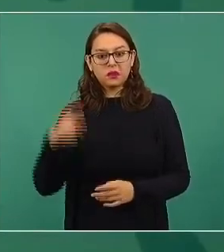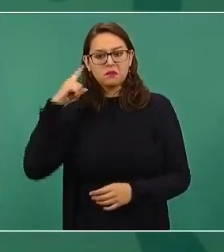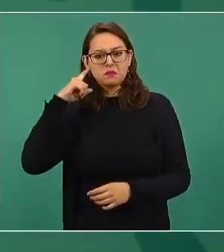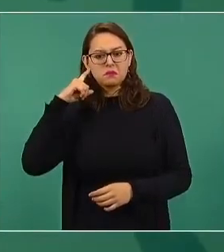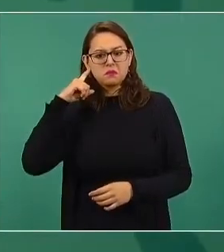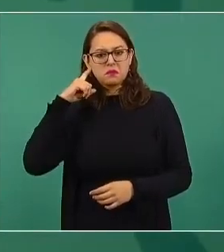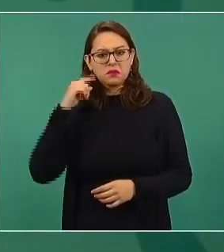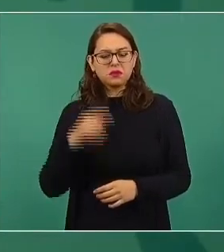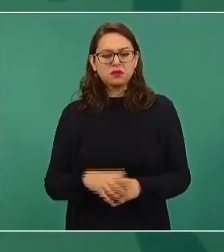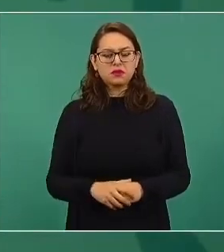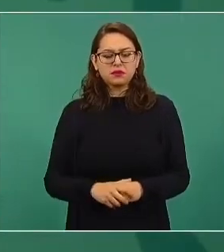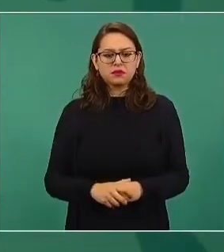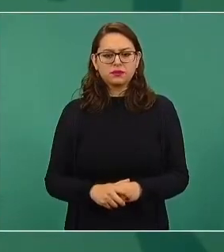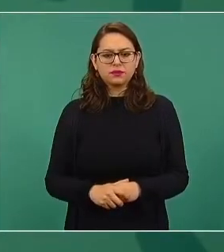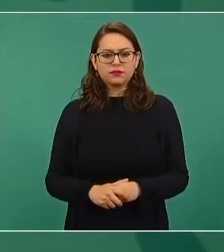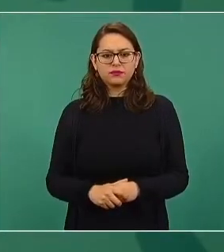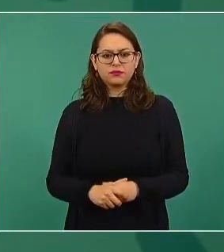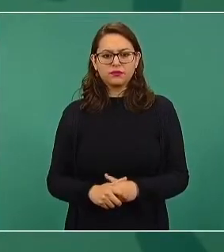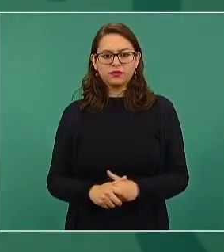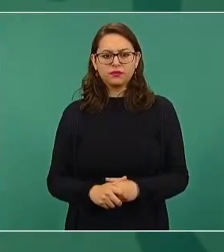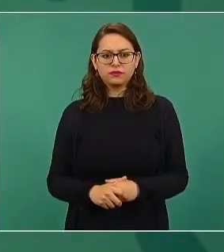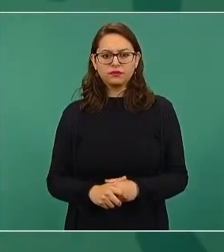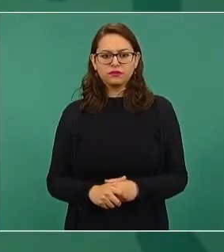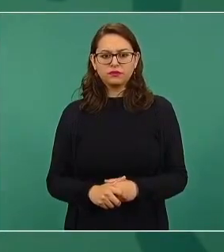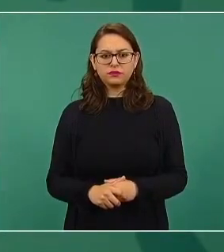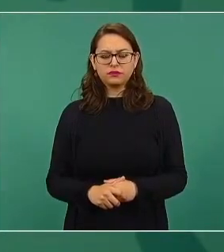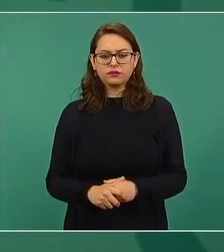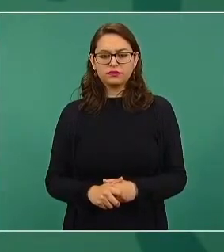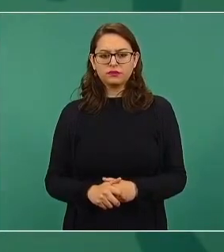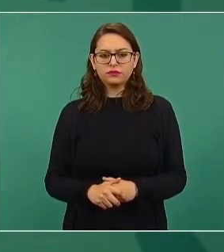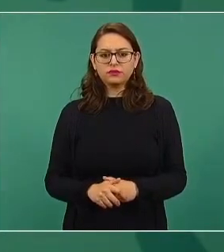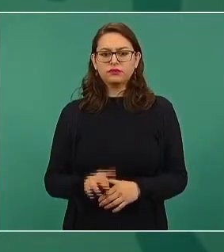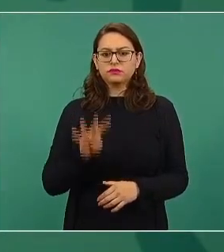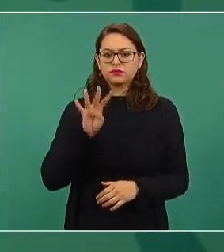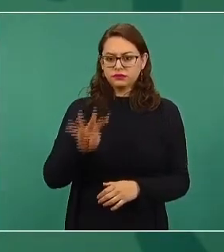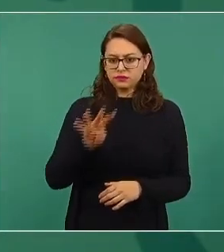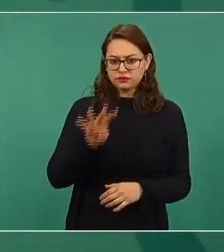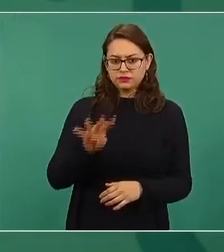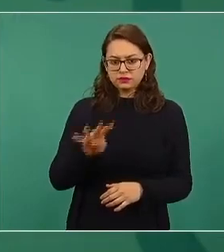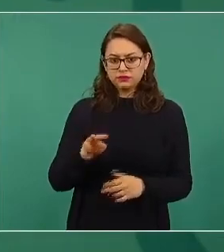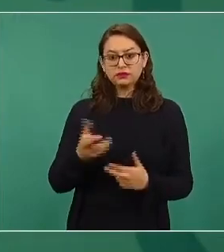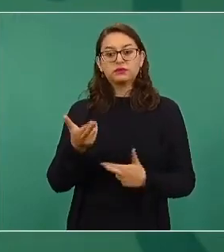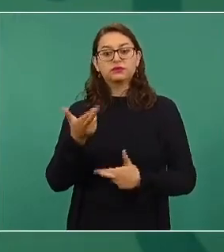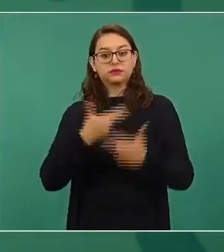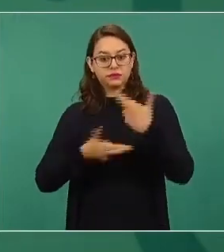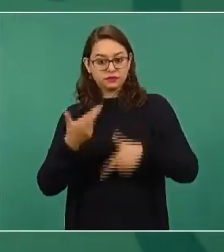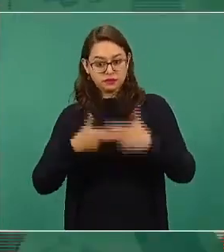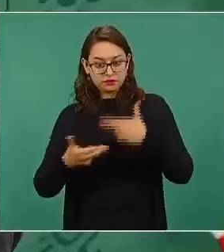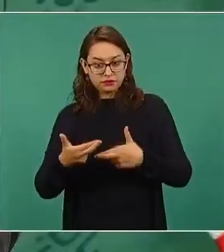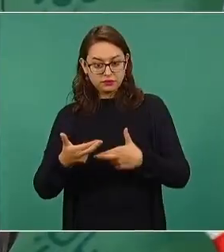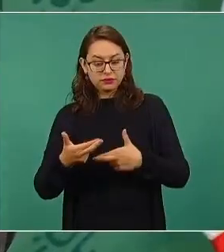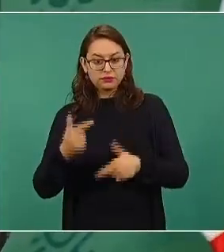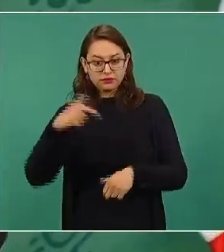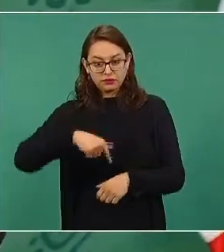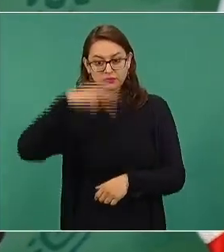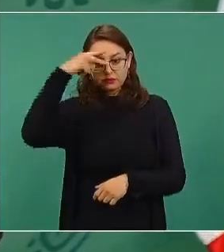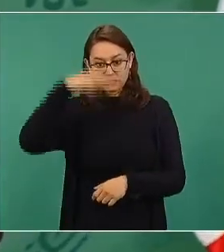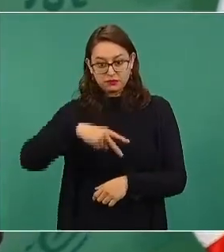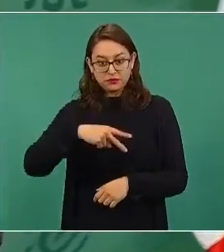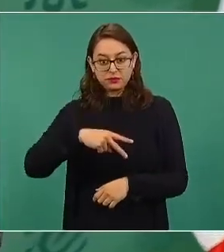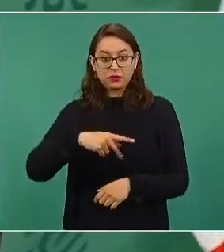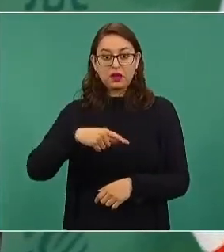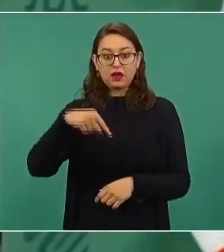Al día siguiente, el 19, porque el 20 es